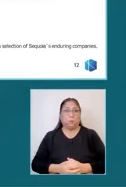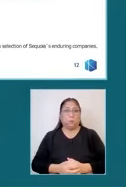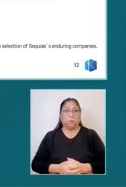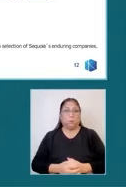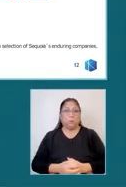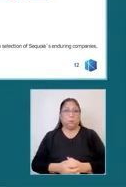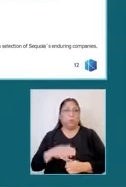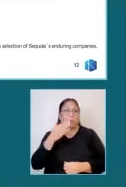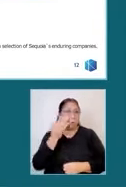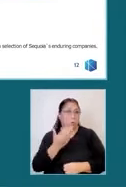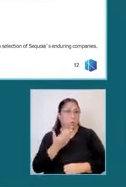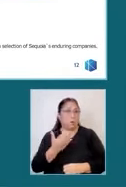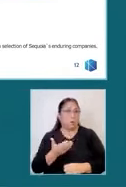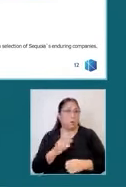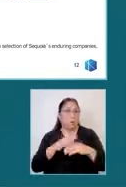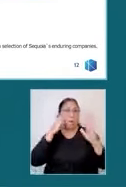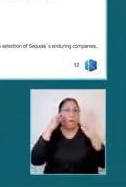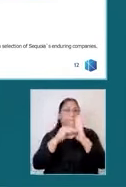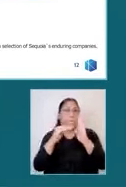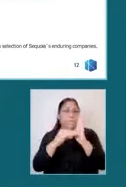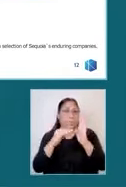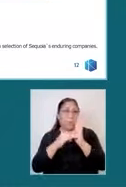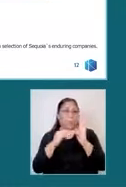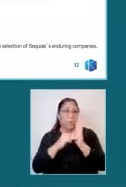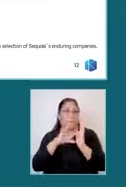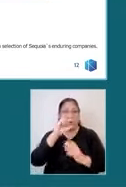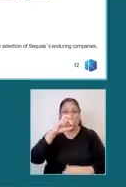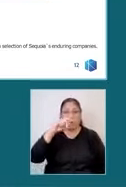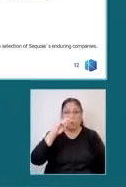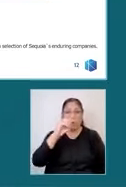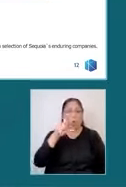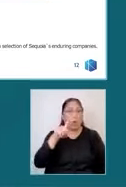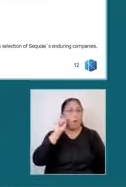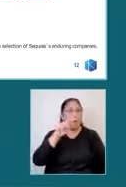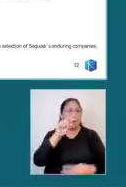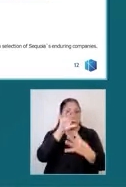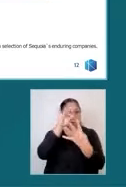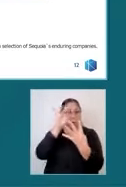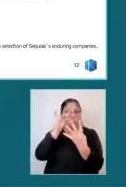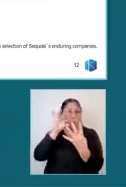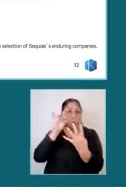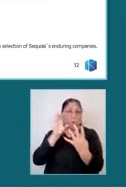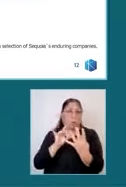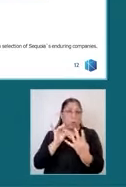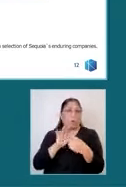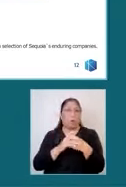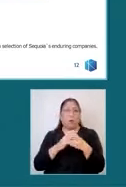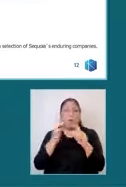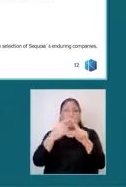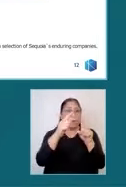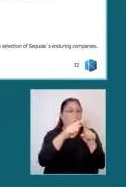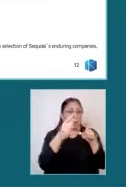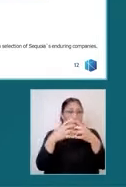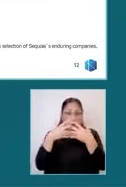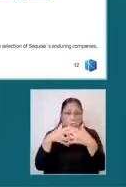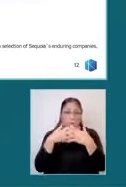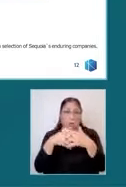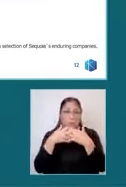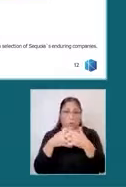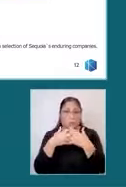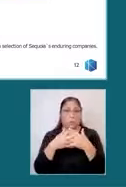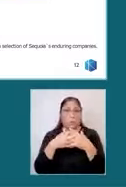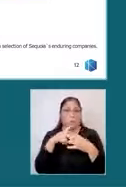Entonces, el modelo de Sequoia Capital, ellos seleccionan compañías y